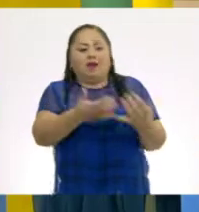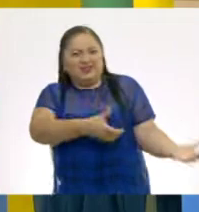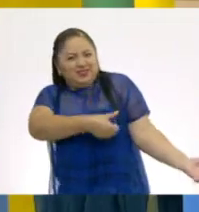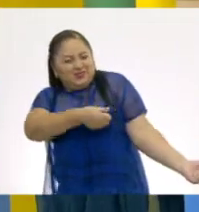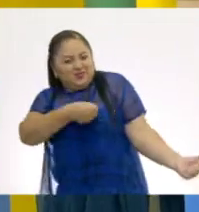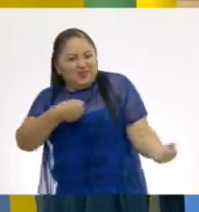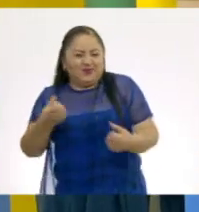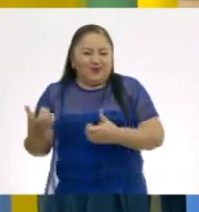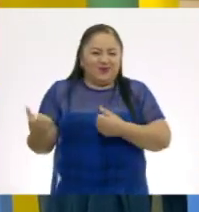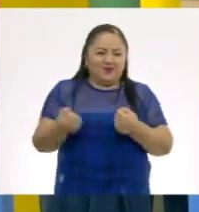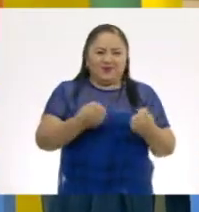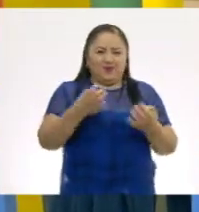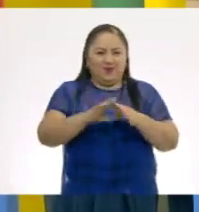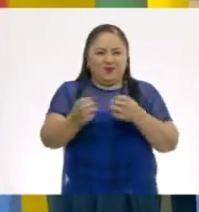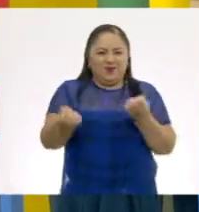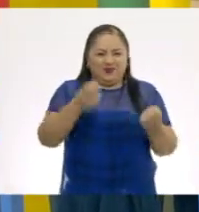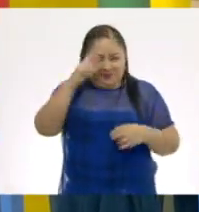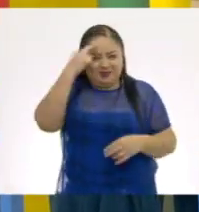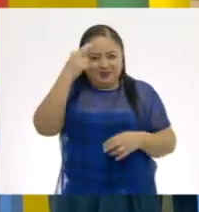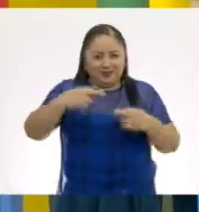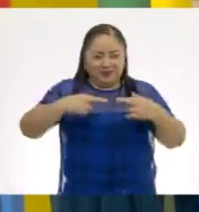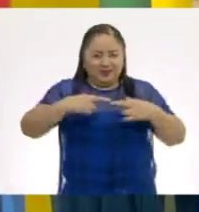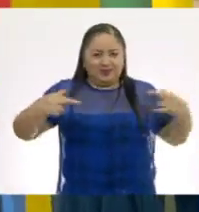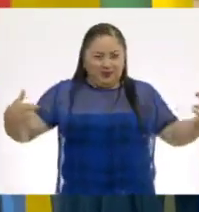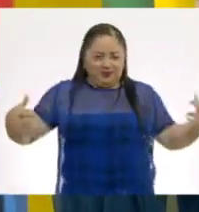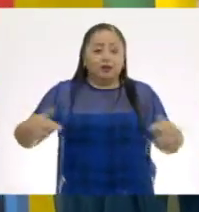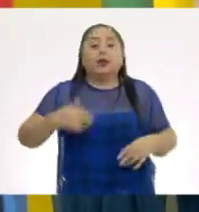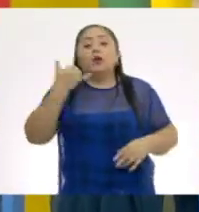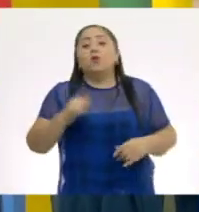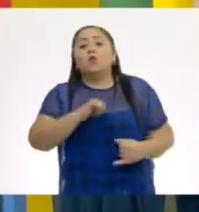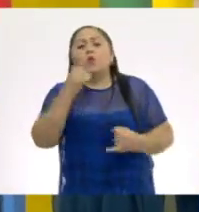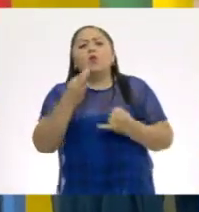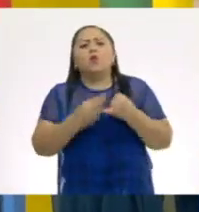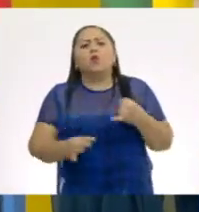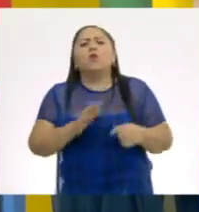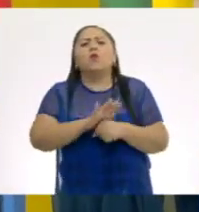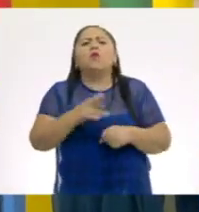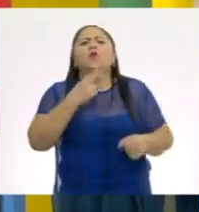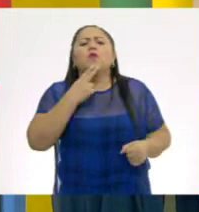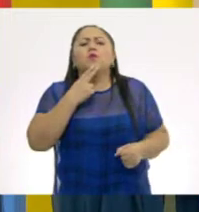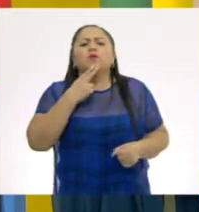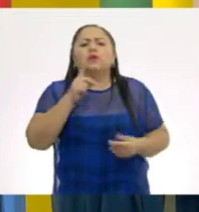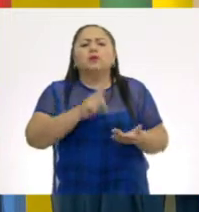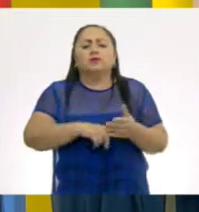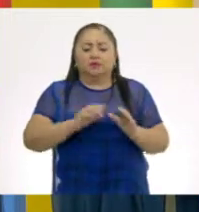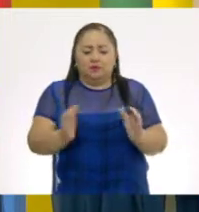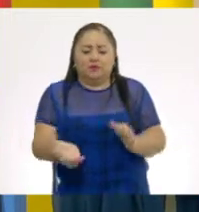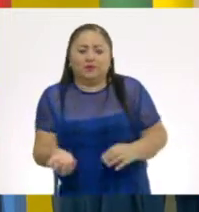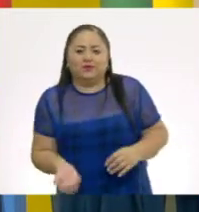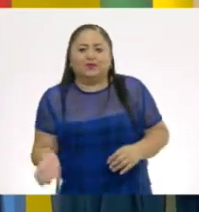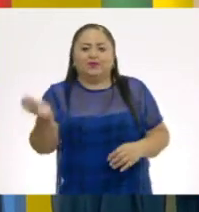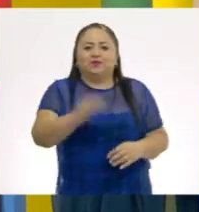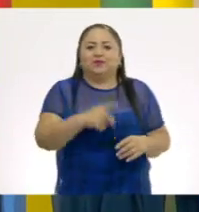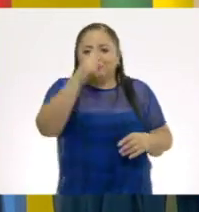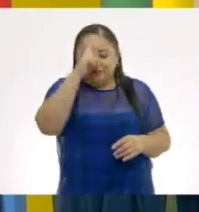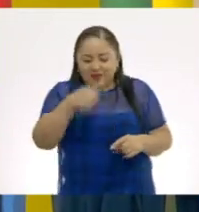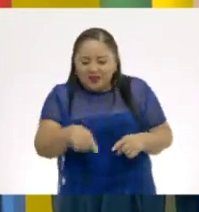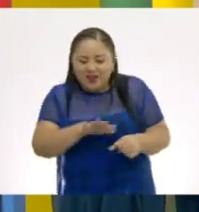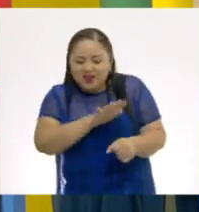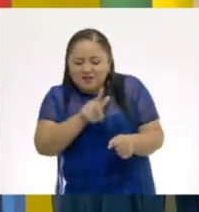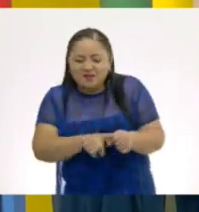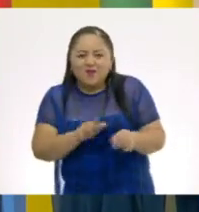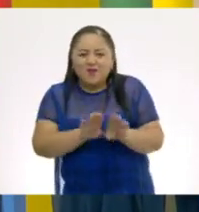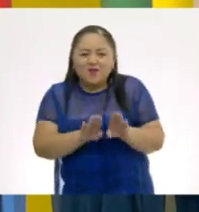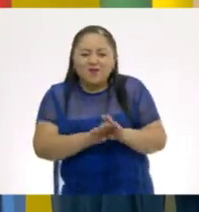igualmente, este que es como un resorte. Y por último, utilizamos nuestro cubo para hacer movimientos de